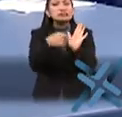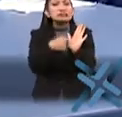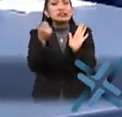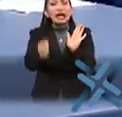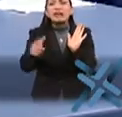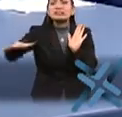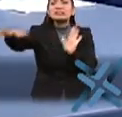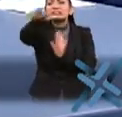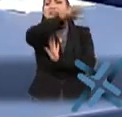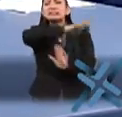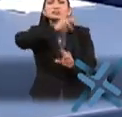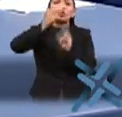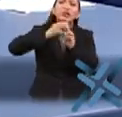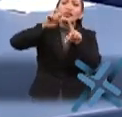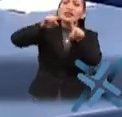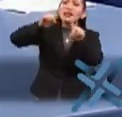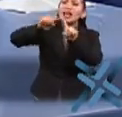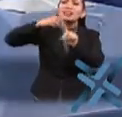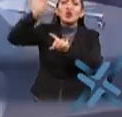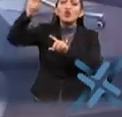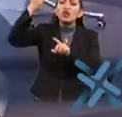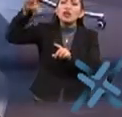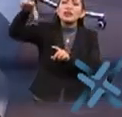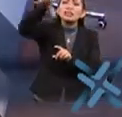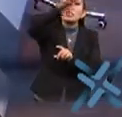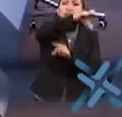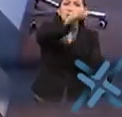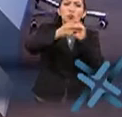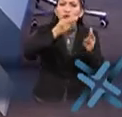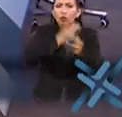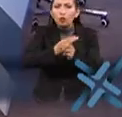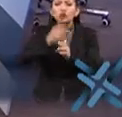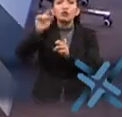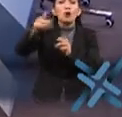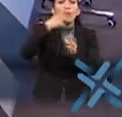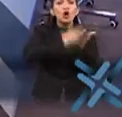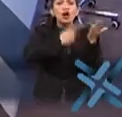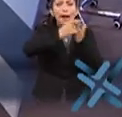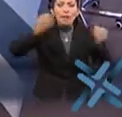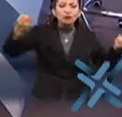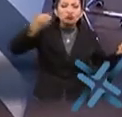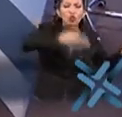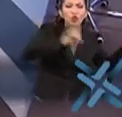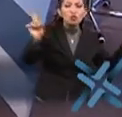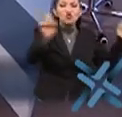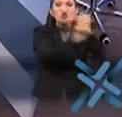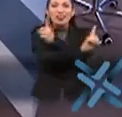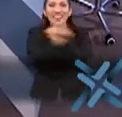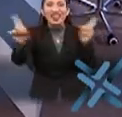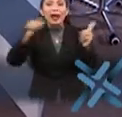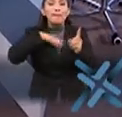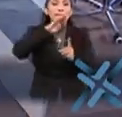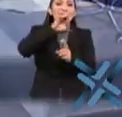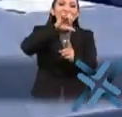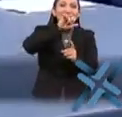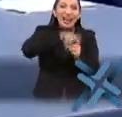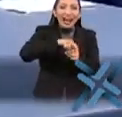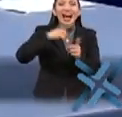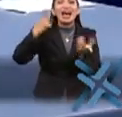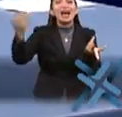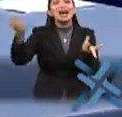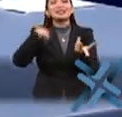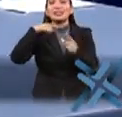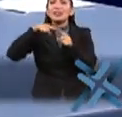el panorama global de las diferentes casas de estudio del planeta, los programas de intercambio, las becas en el extranjero de las principales